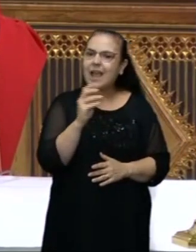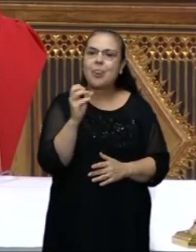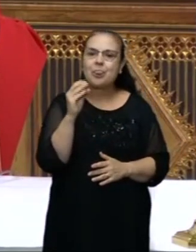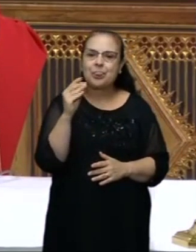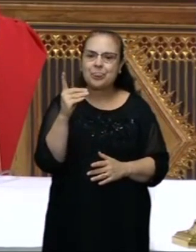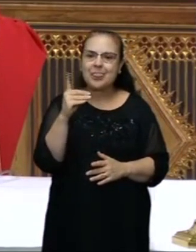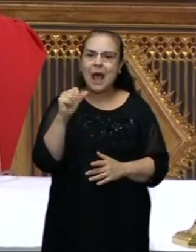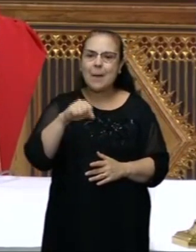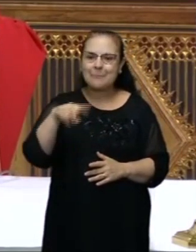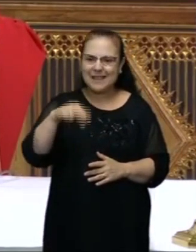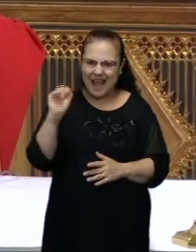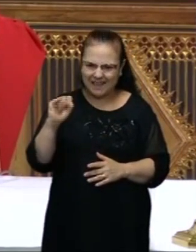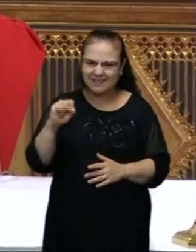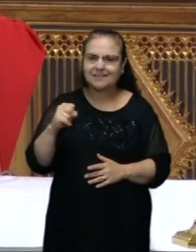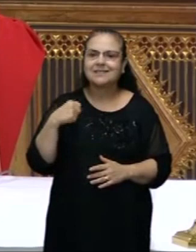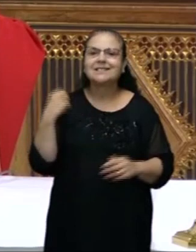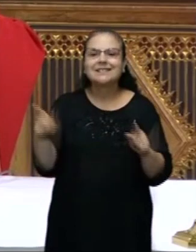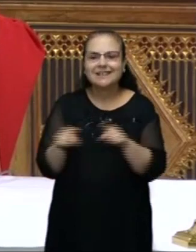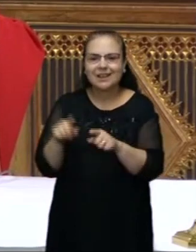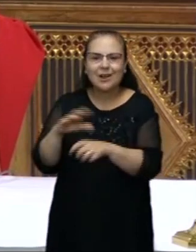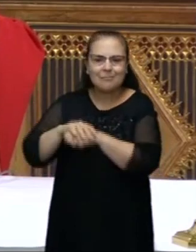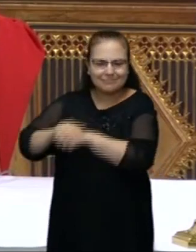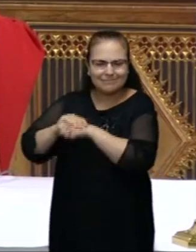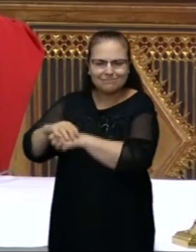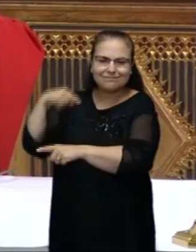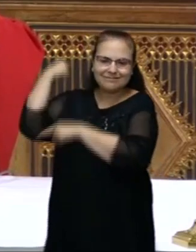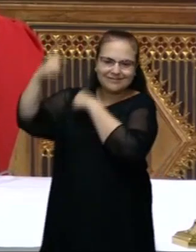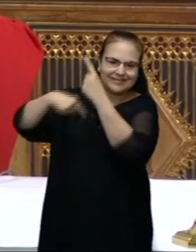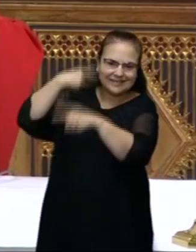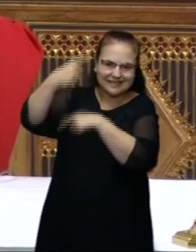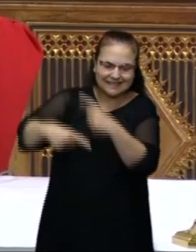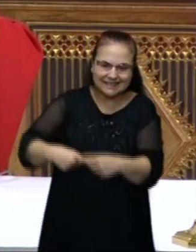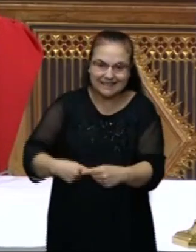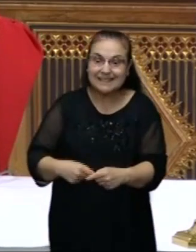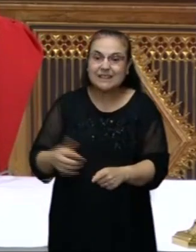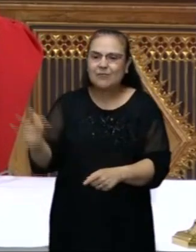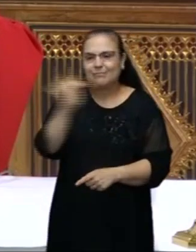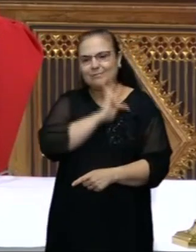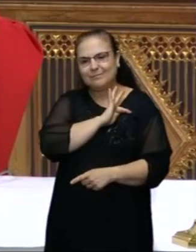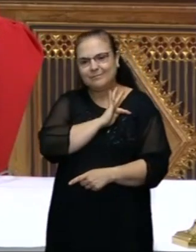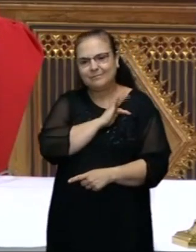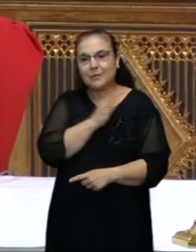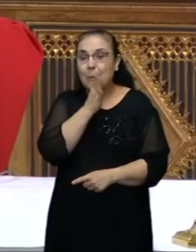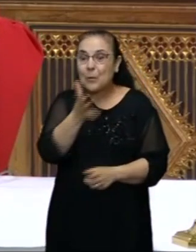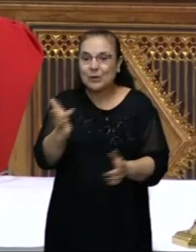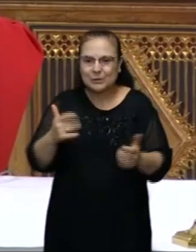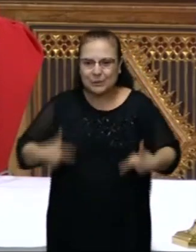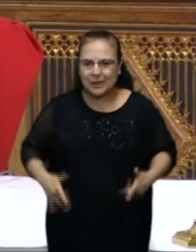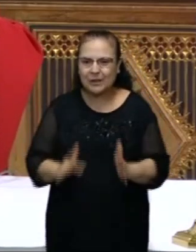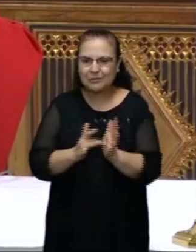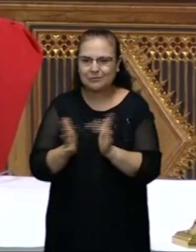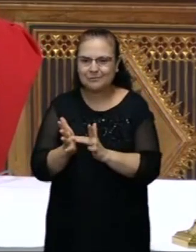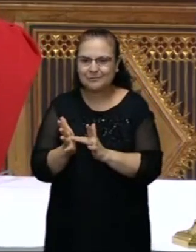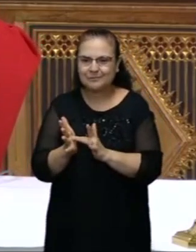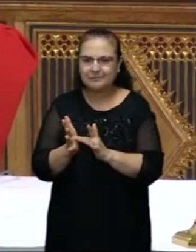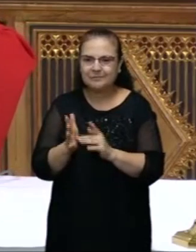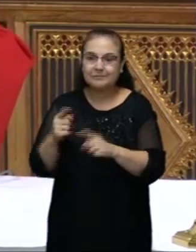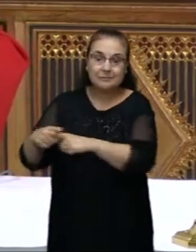y cuantos vivieron en tu amistad a través de los tiempos, merezcamos, por tu Hijo